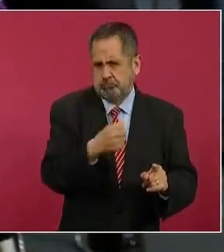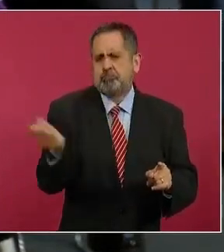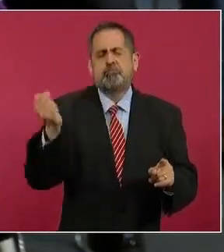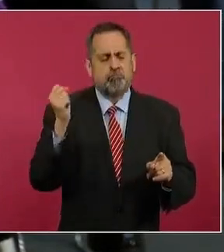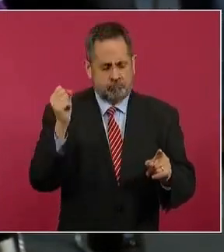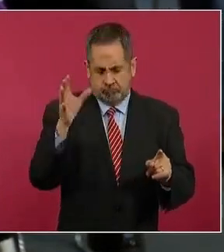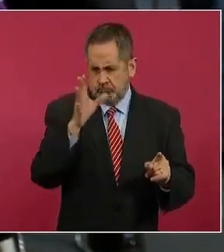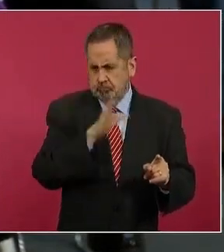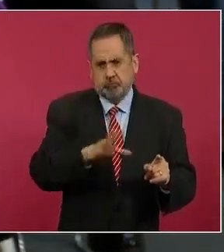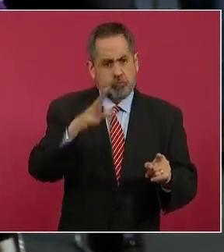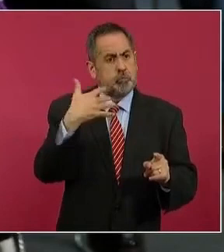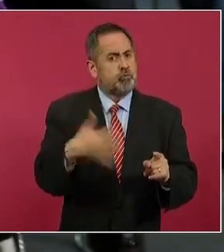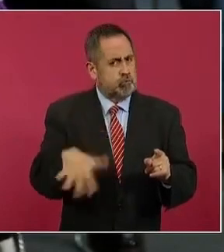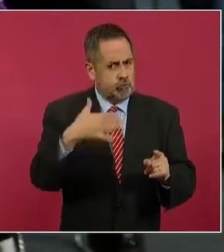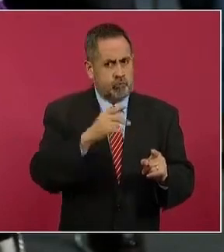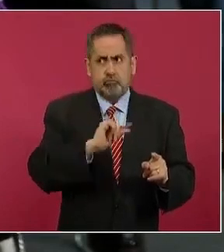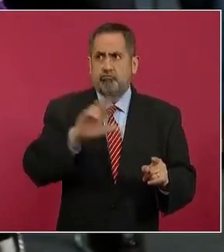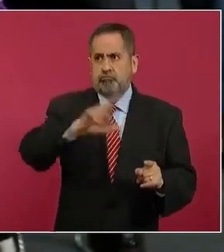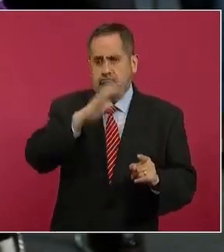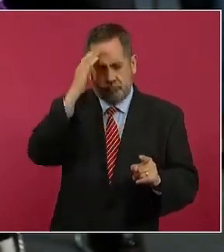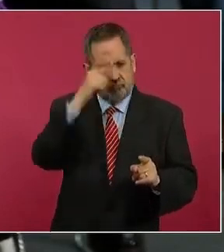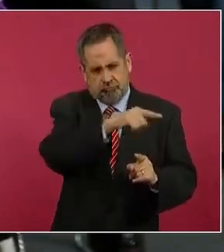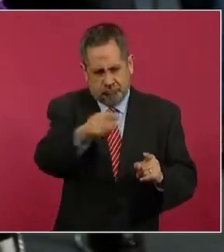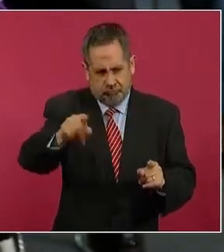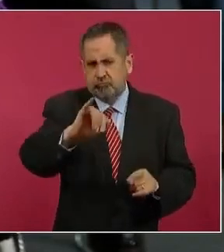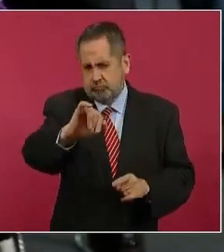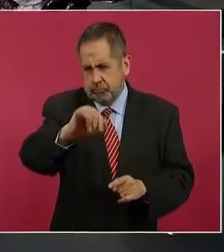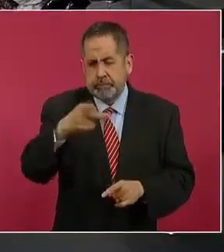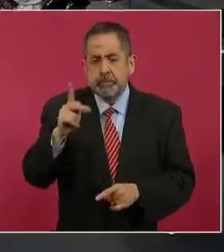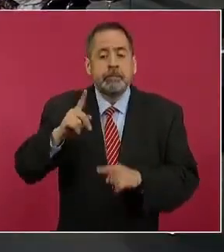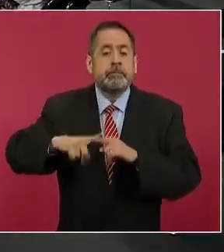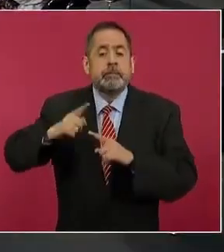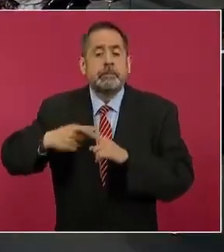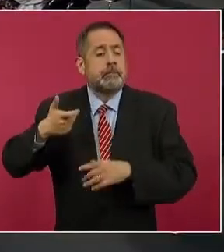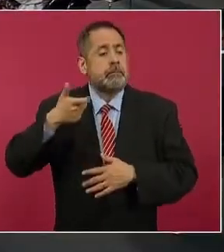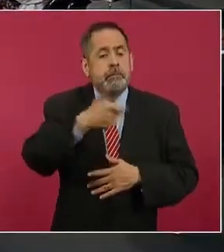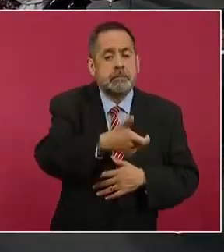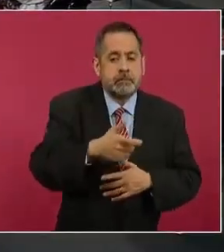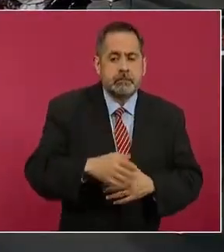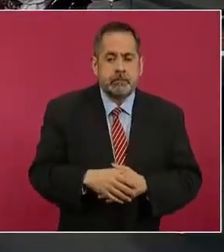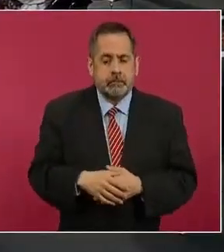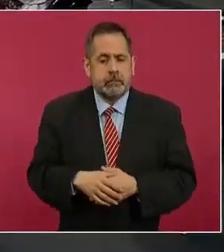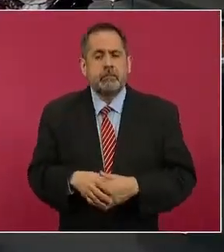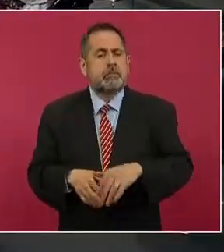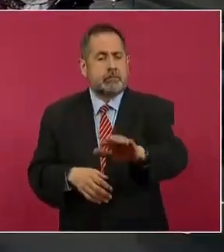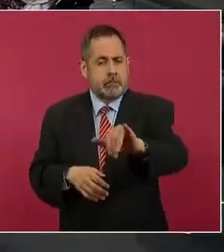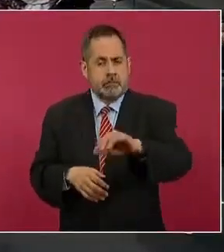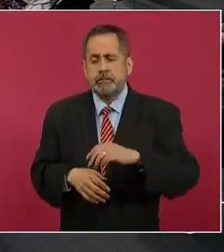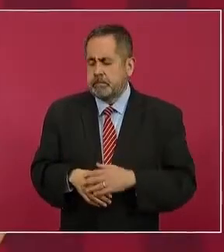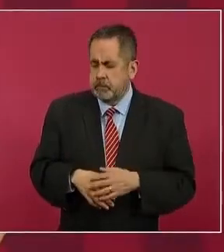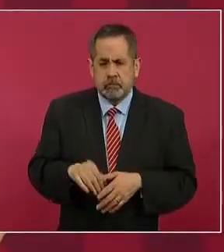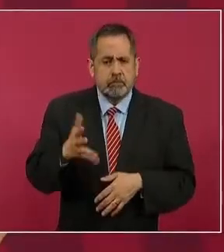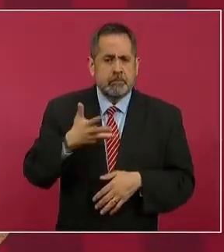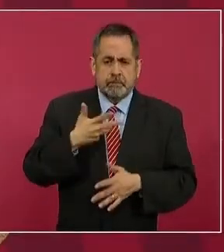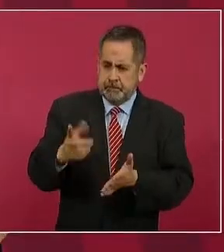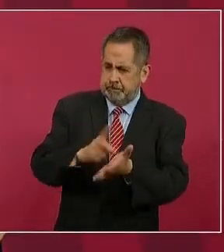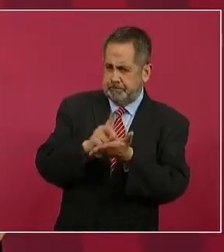y son reconocidos a nivel mundial. Esa sería mi primera pregunta. Sí, gracias. es gratuidad, es el derecho a la